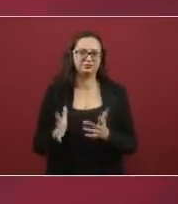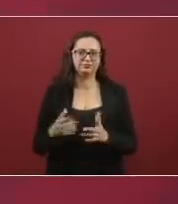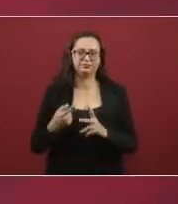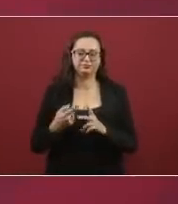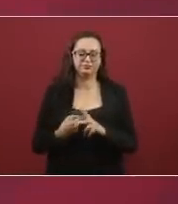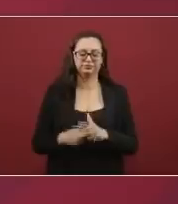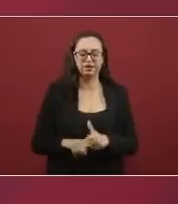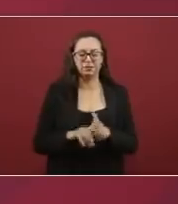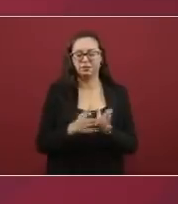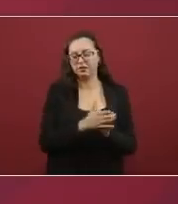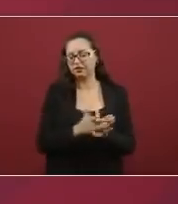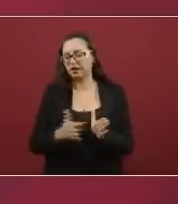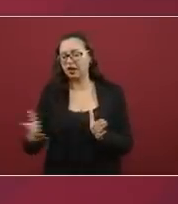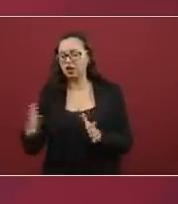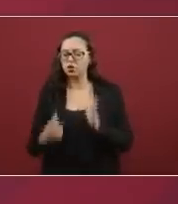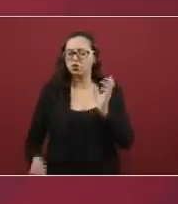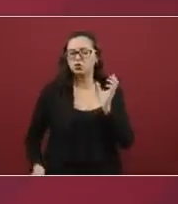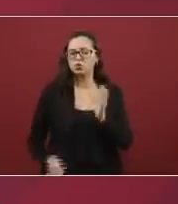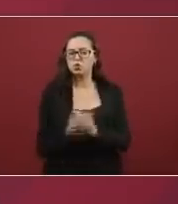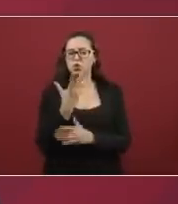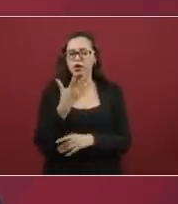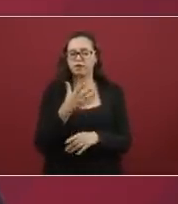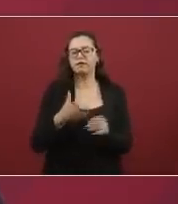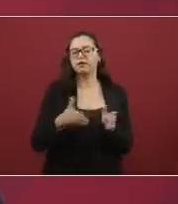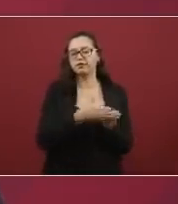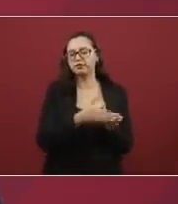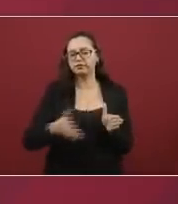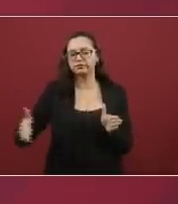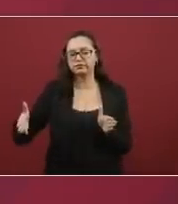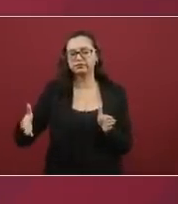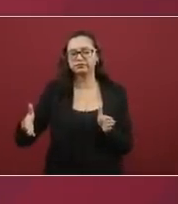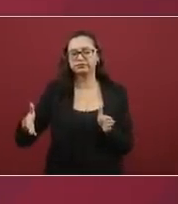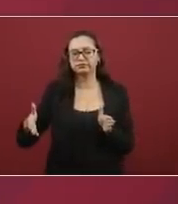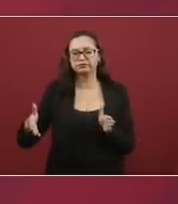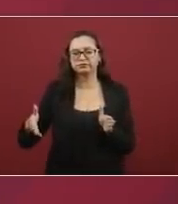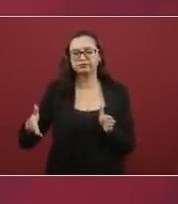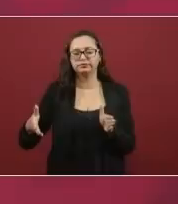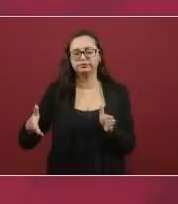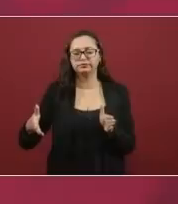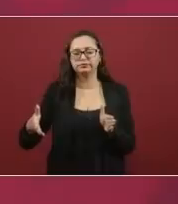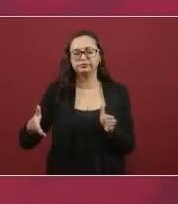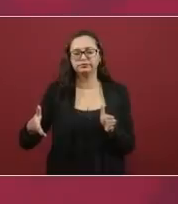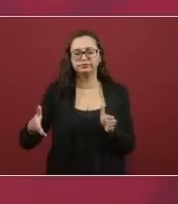iniciar una etapa nueva en lo que llamamos